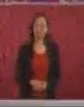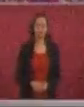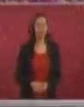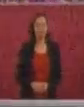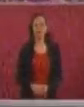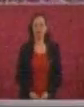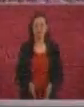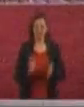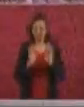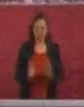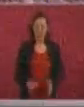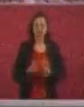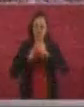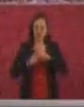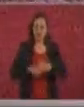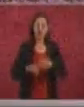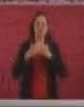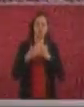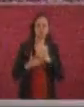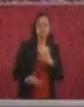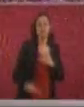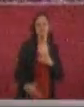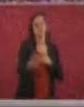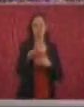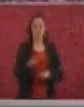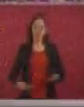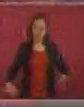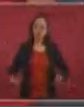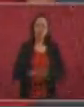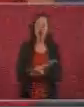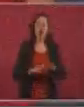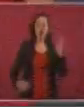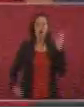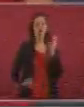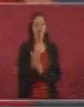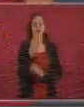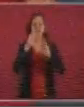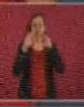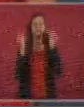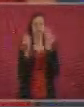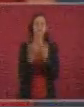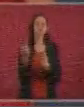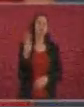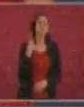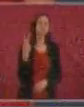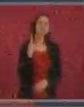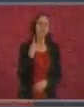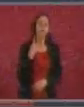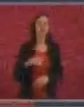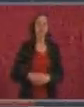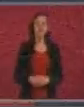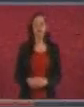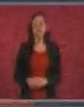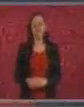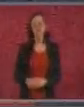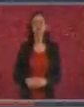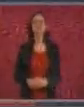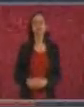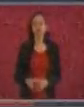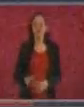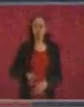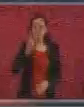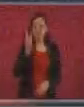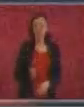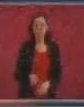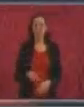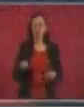campo, la eliminación de los apoyos a la promoción de la micro, pequeña y mediana empresa, que son los grandes